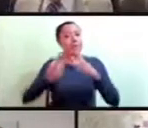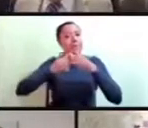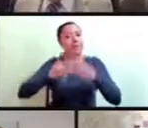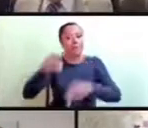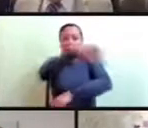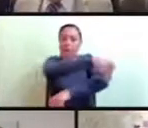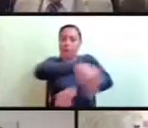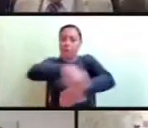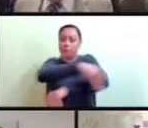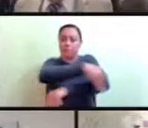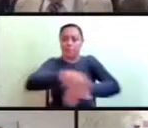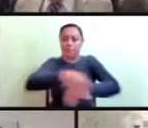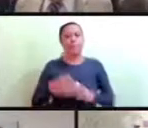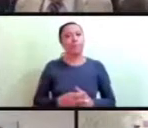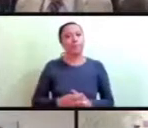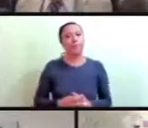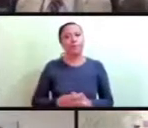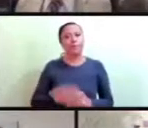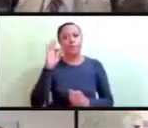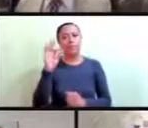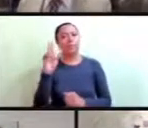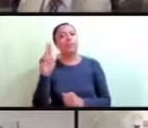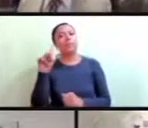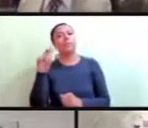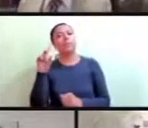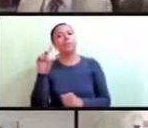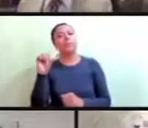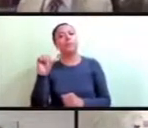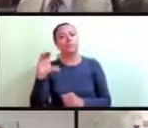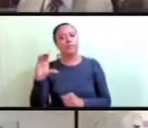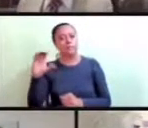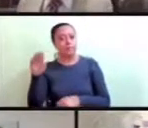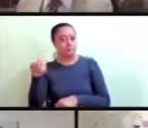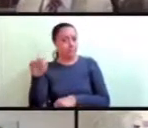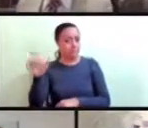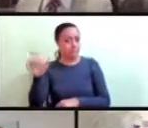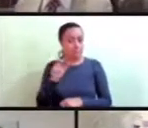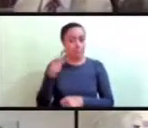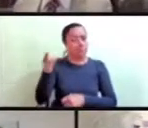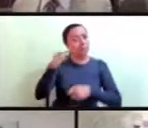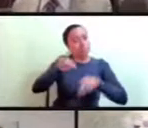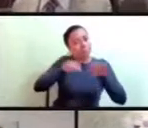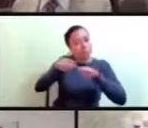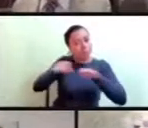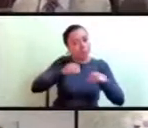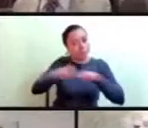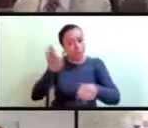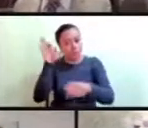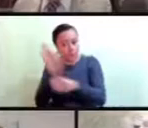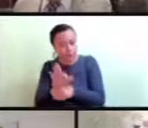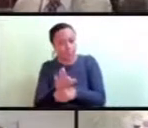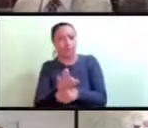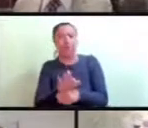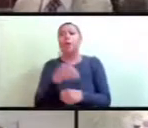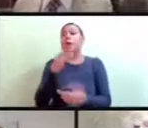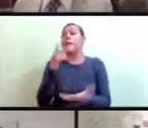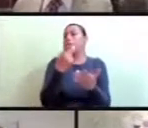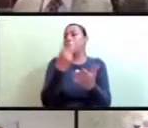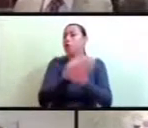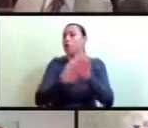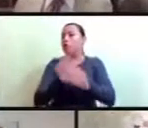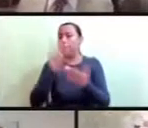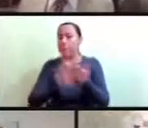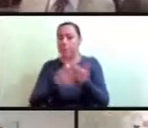a Fundarc MX, por su valiosa labor en la difusión y protección del patrimonio arquitectónico de México, creando una